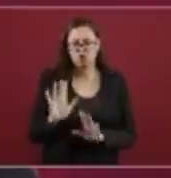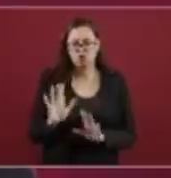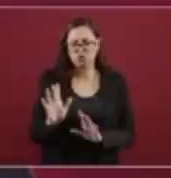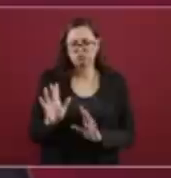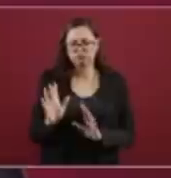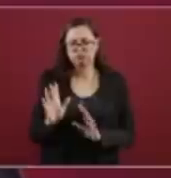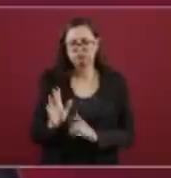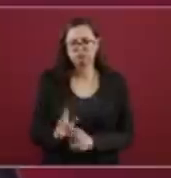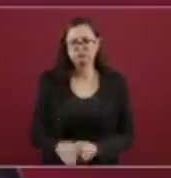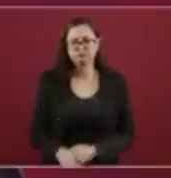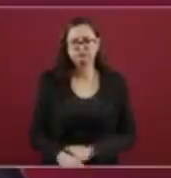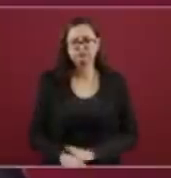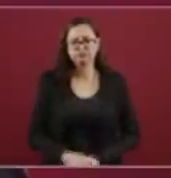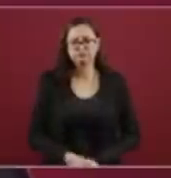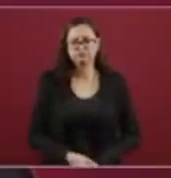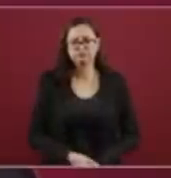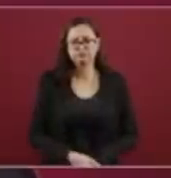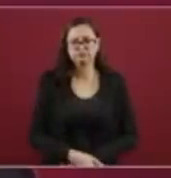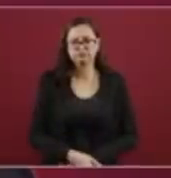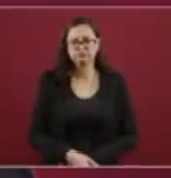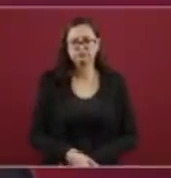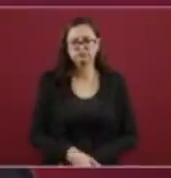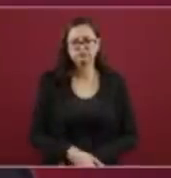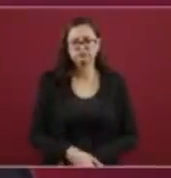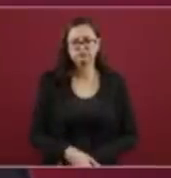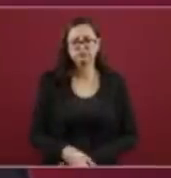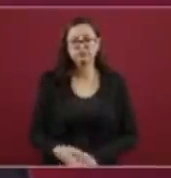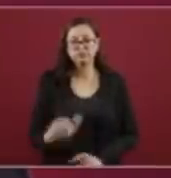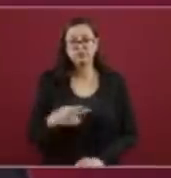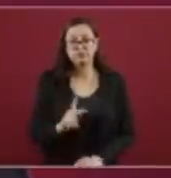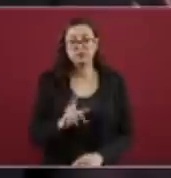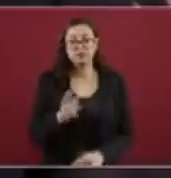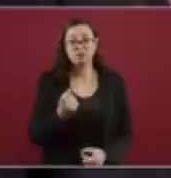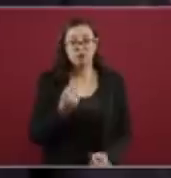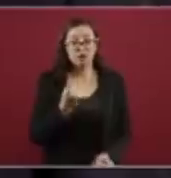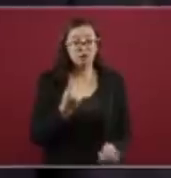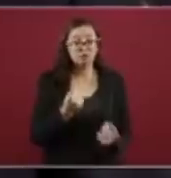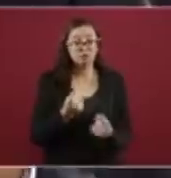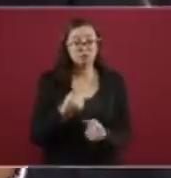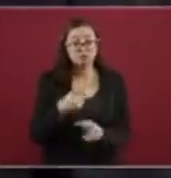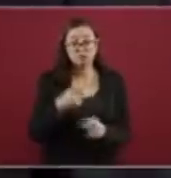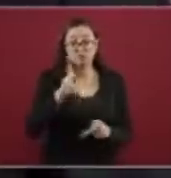pero ahí está todavía, sin